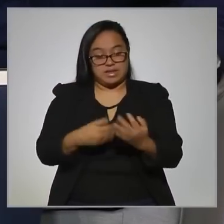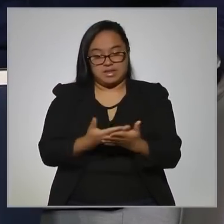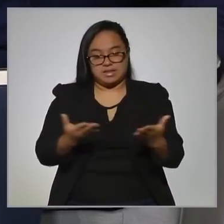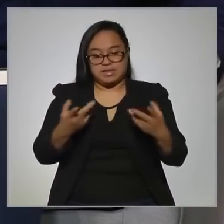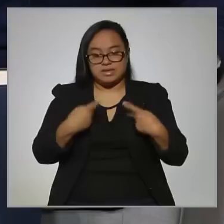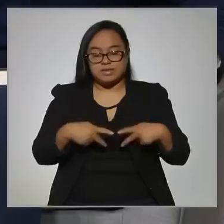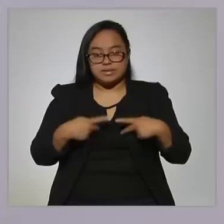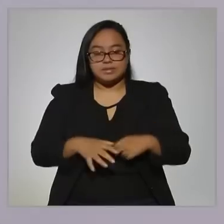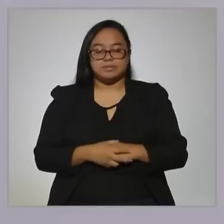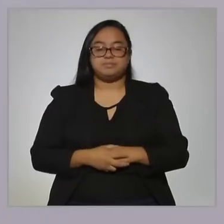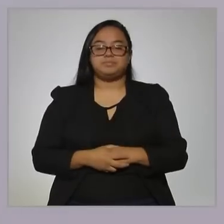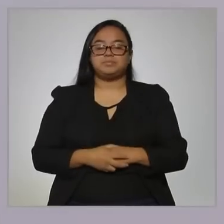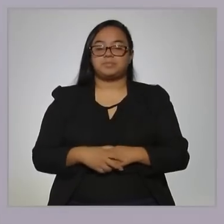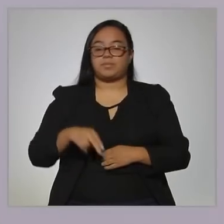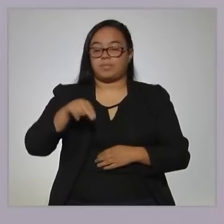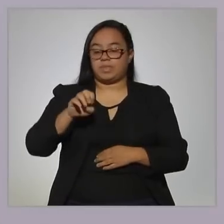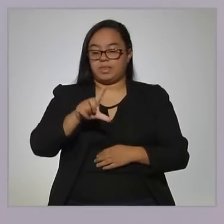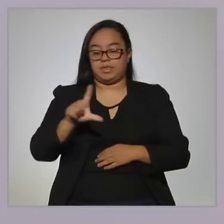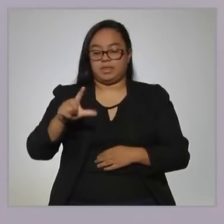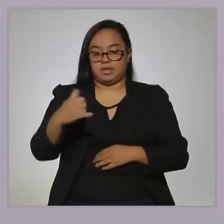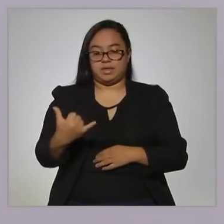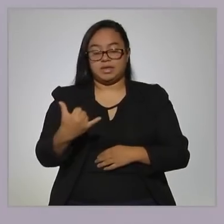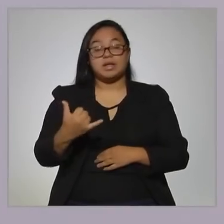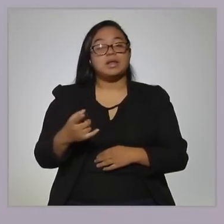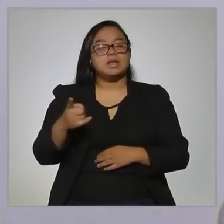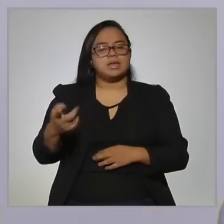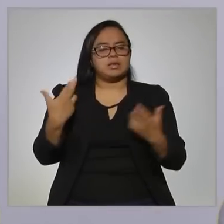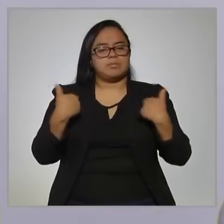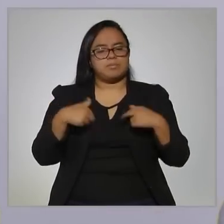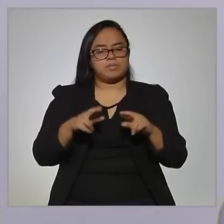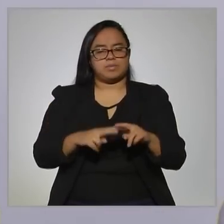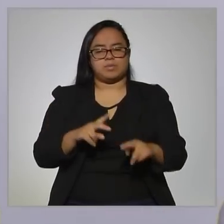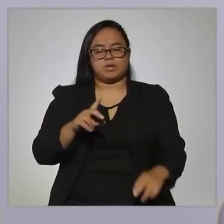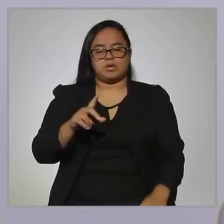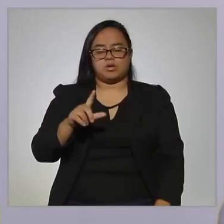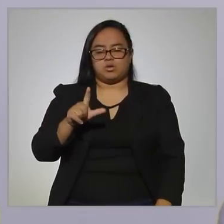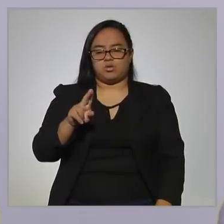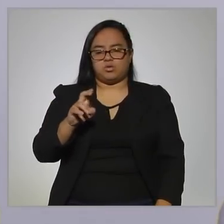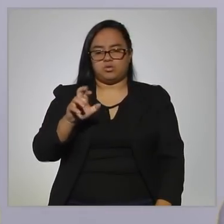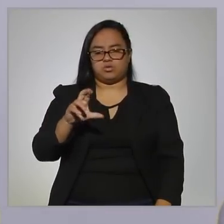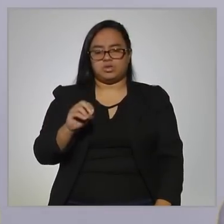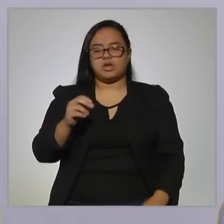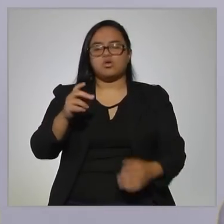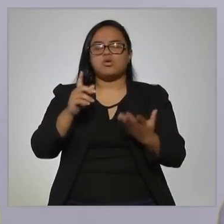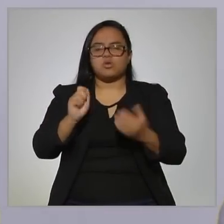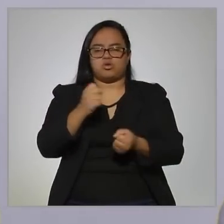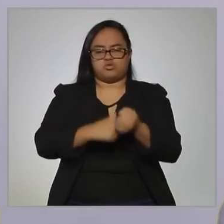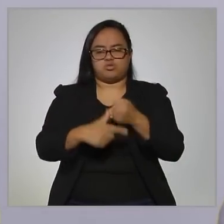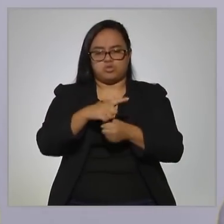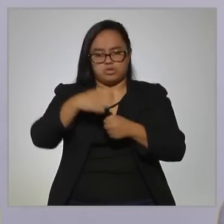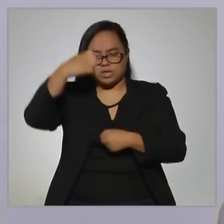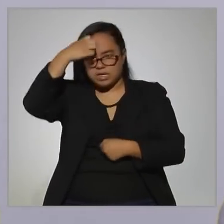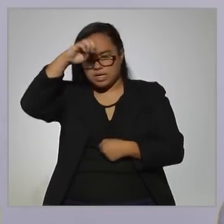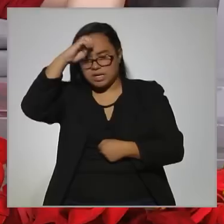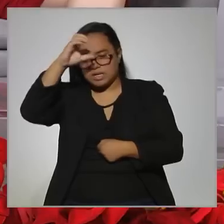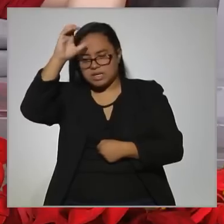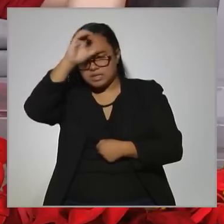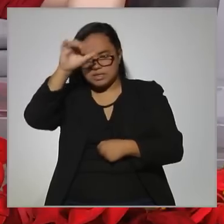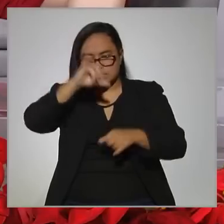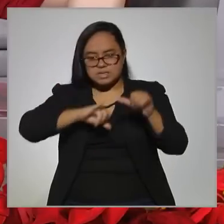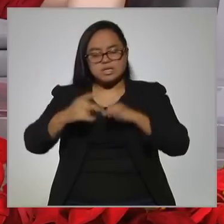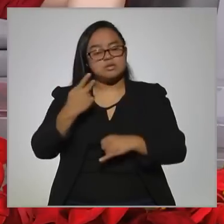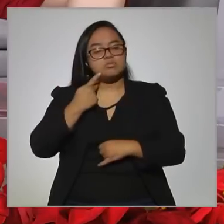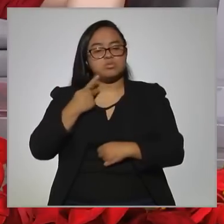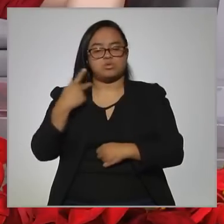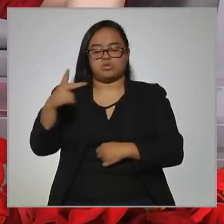auditorio. Nelly, la maestra Nelly Lucero Lara, socióloga y académica de la Facultad de Ciencias Políticas y